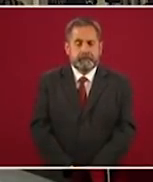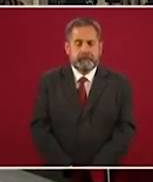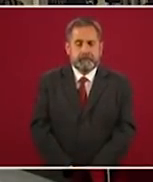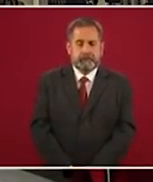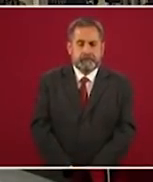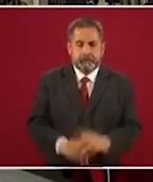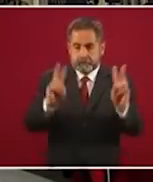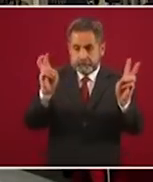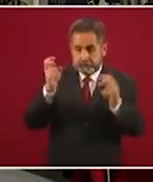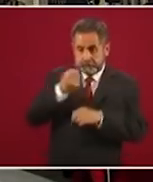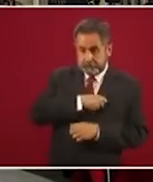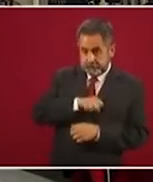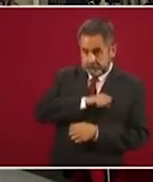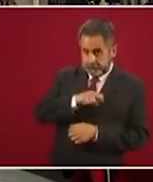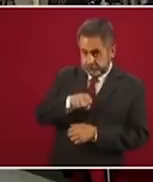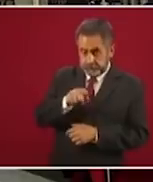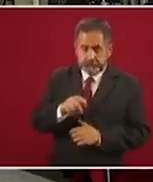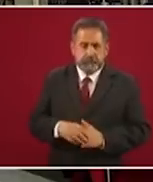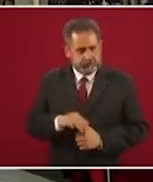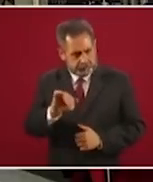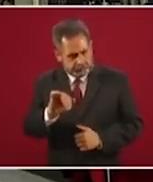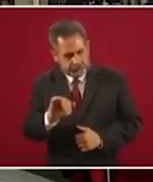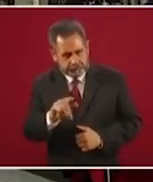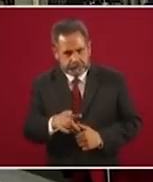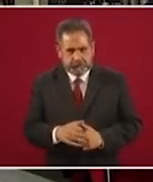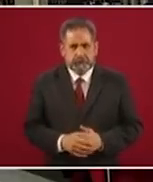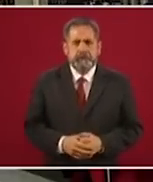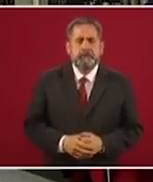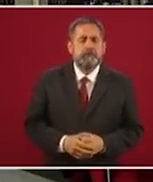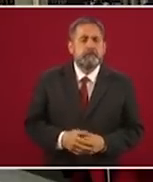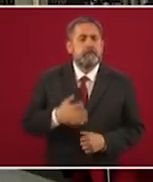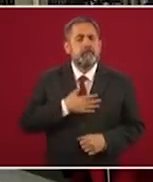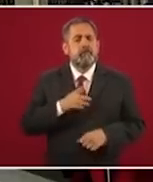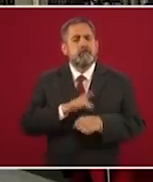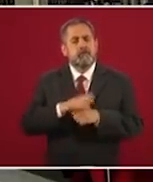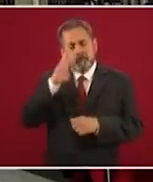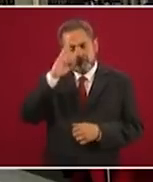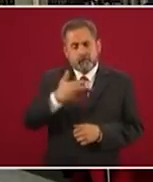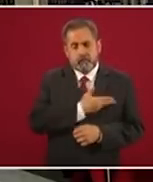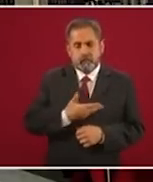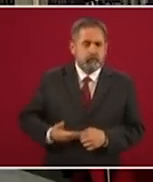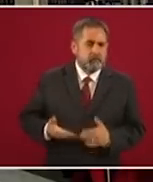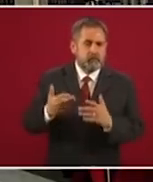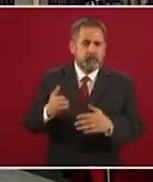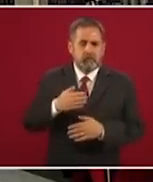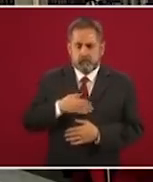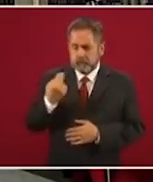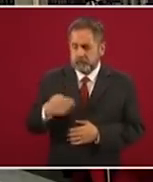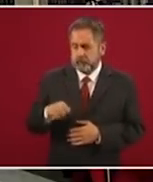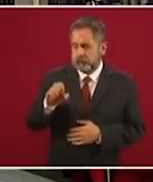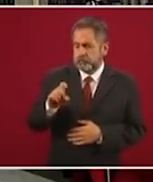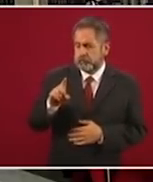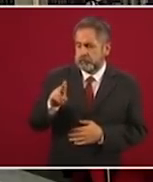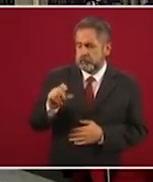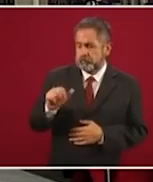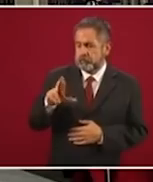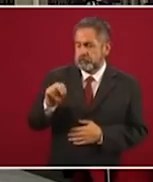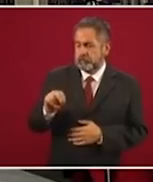El tema de salud, ¿verdad? Sí, de salud. Buenos días, señor presidente. Eduardo Esquivel Ancona,